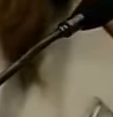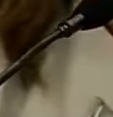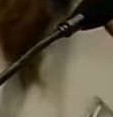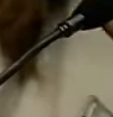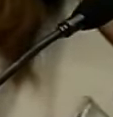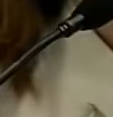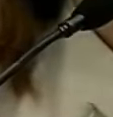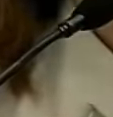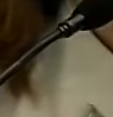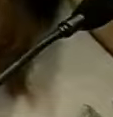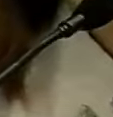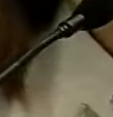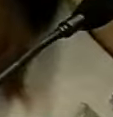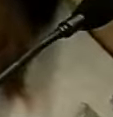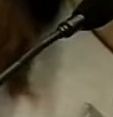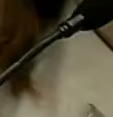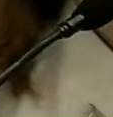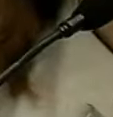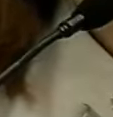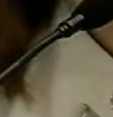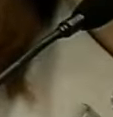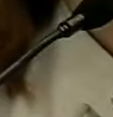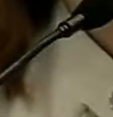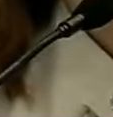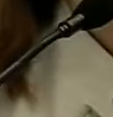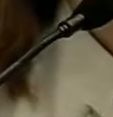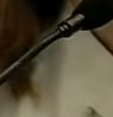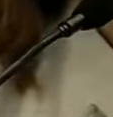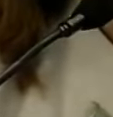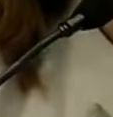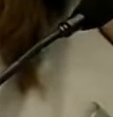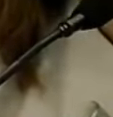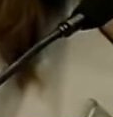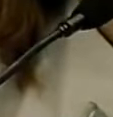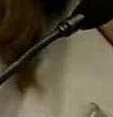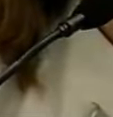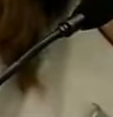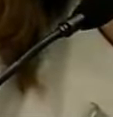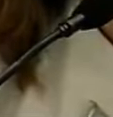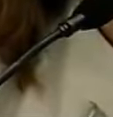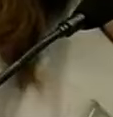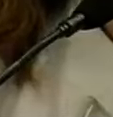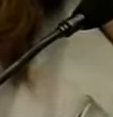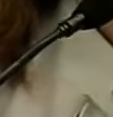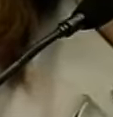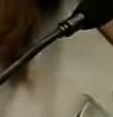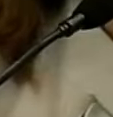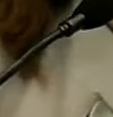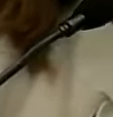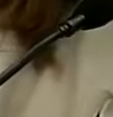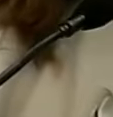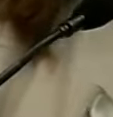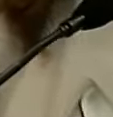tenía bastante tiempo. Es decir, que están limpias las zonas en las que están